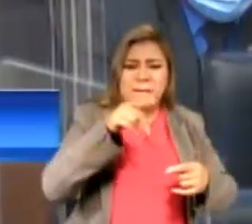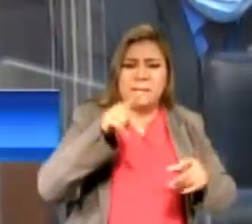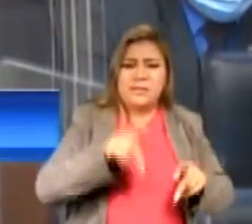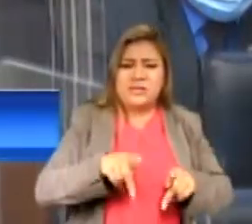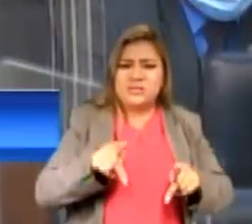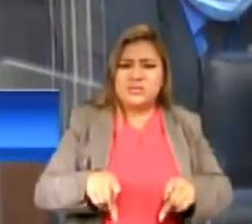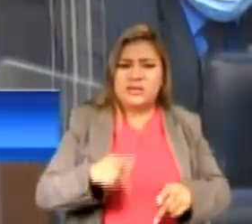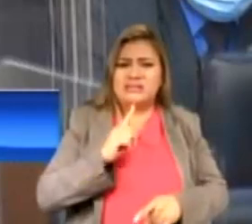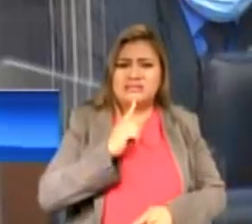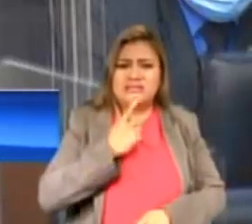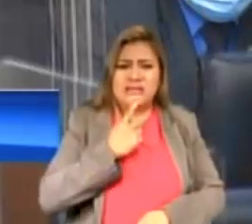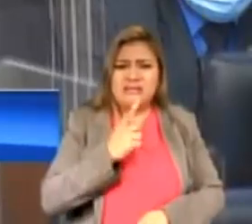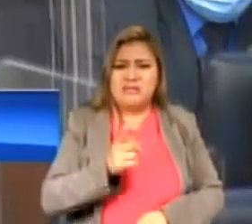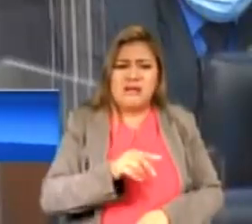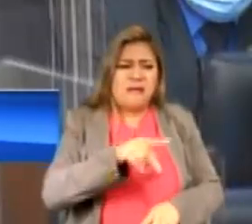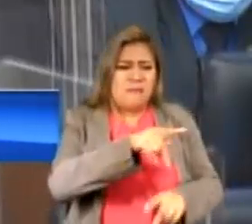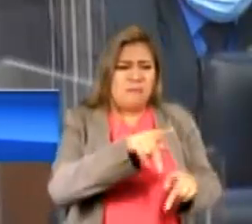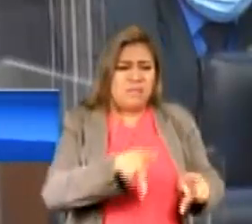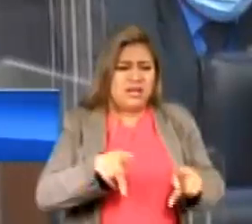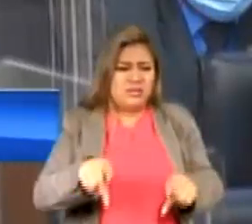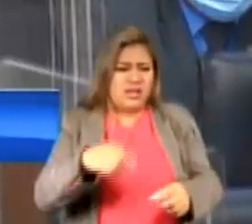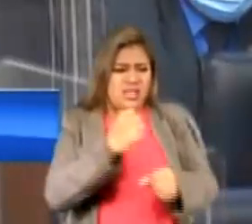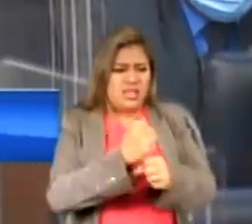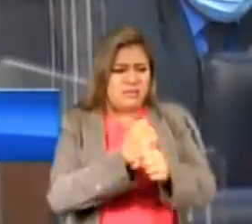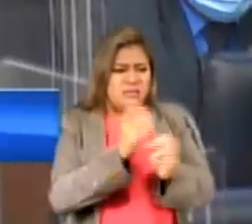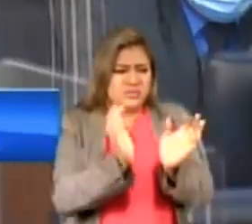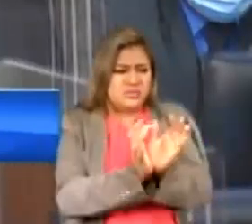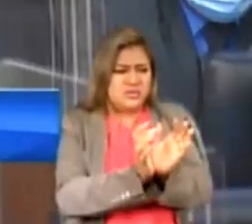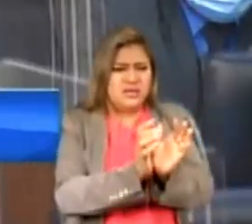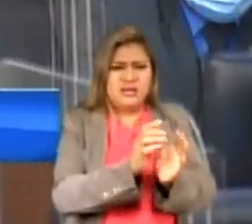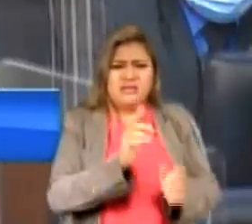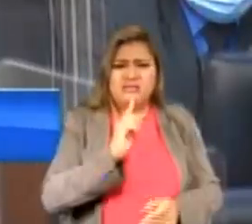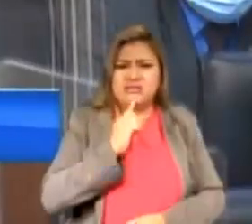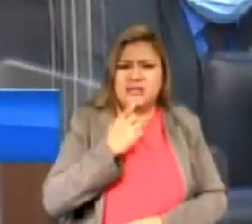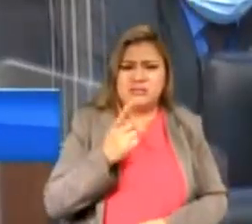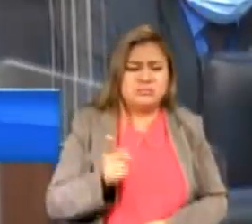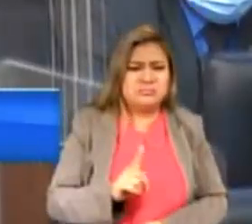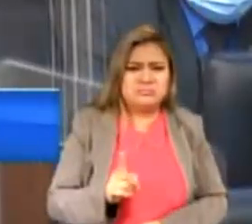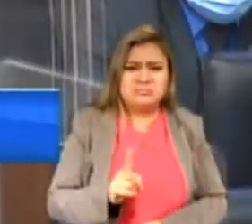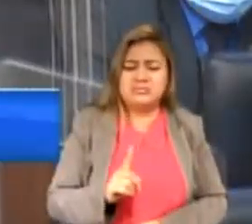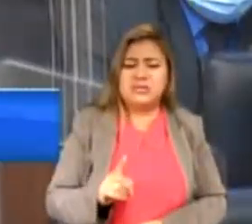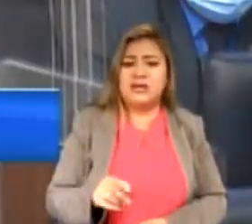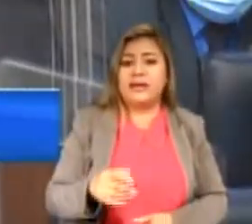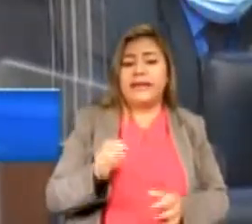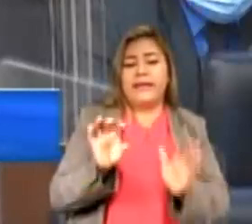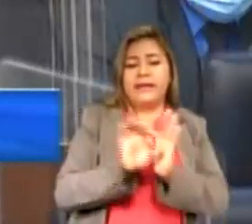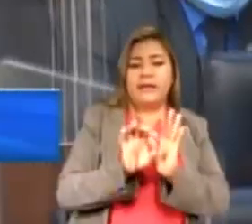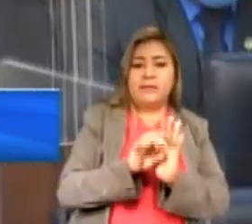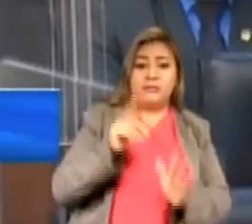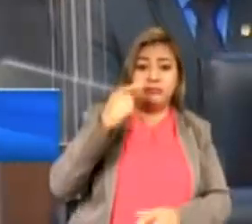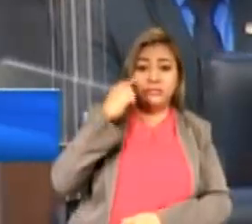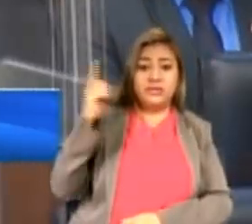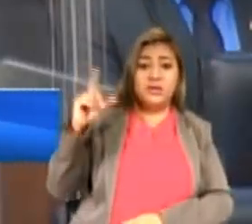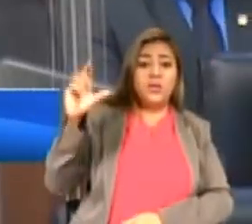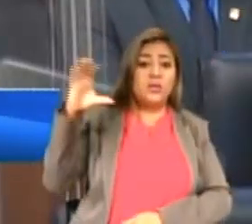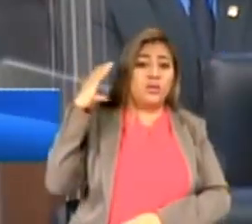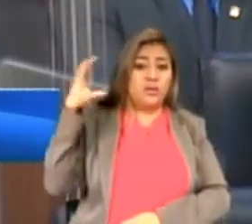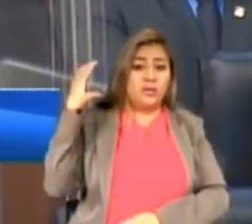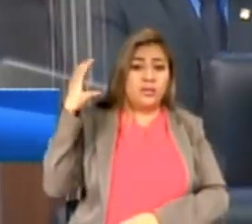Yo nada más voy a poner tres ejemplos de Colombia con los medicamentos. Miren, aquí está el